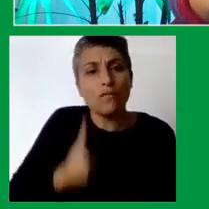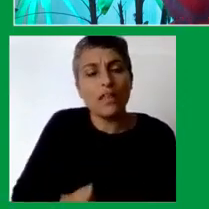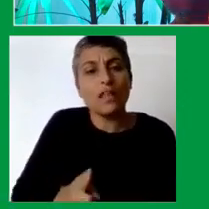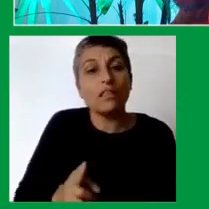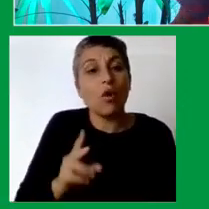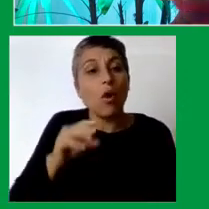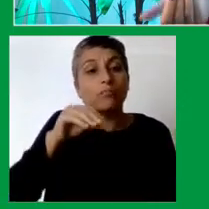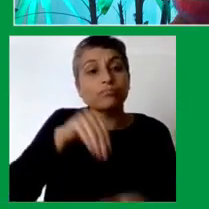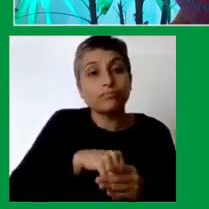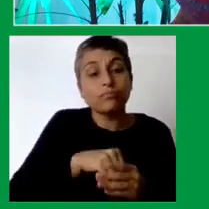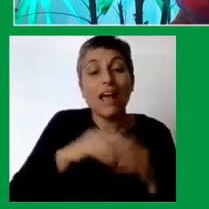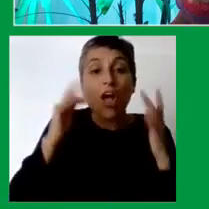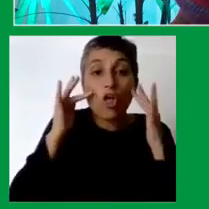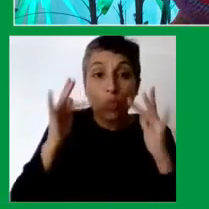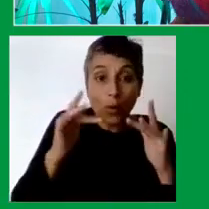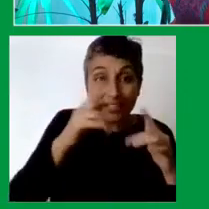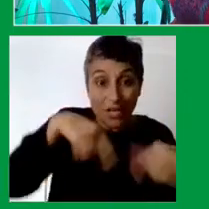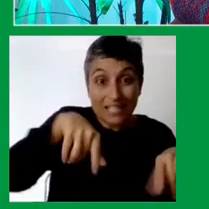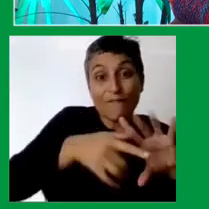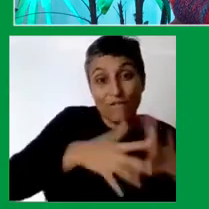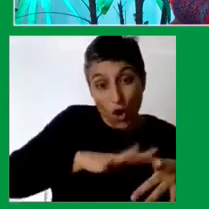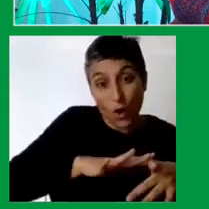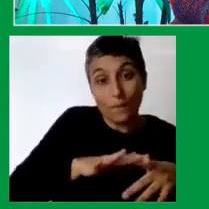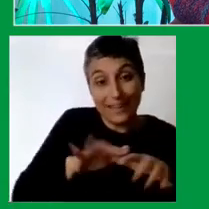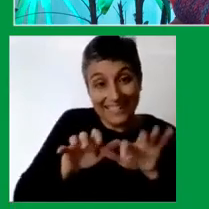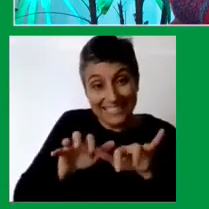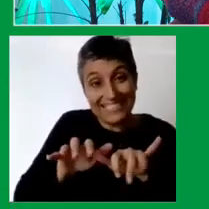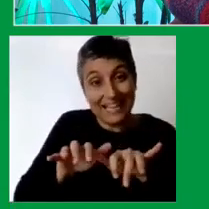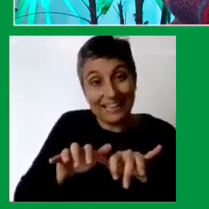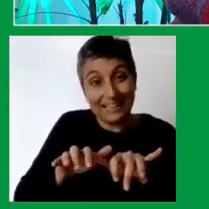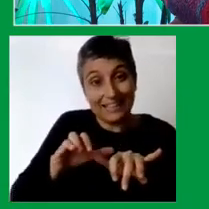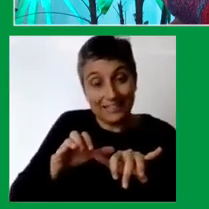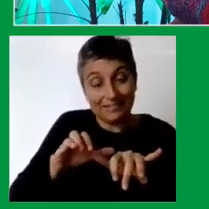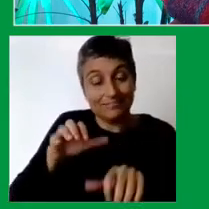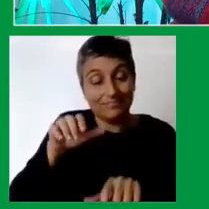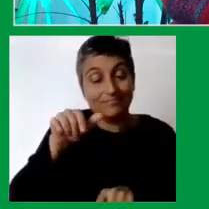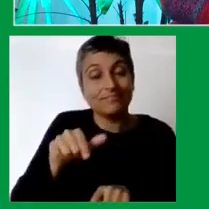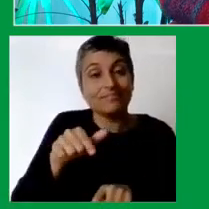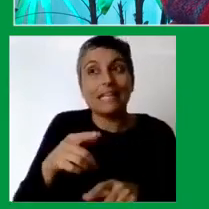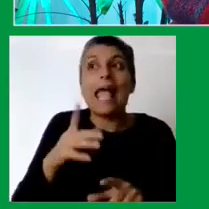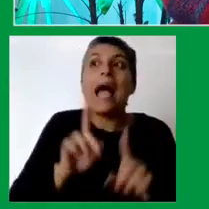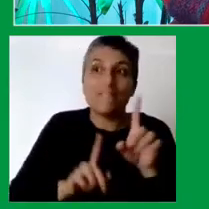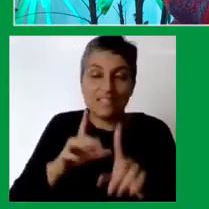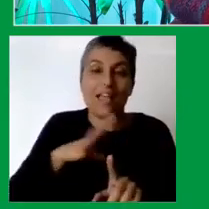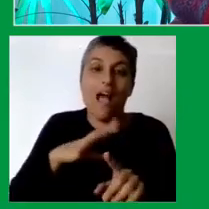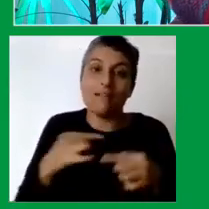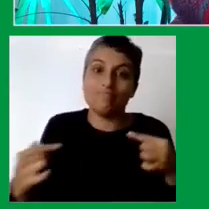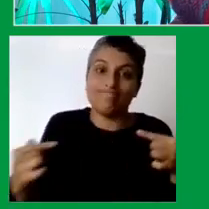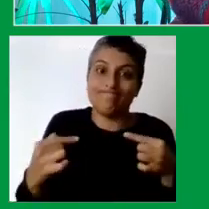dentro del aula, que sabemos que es una de las tensiones también que se dan actualmente.